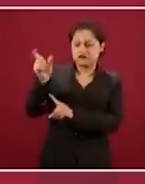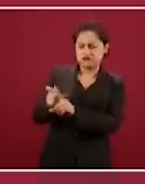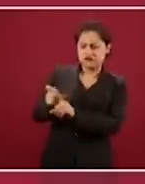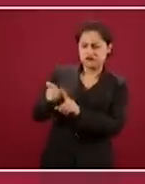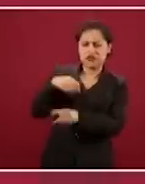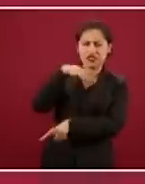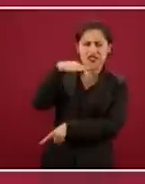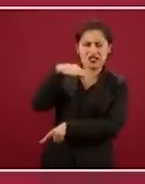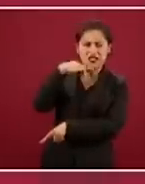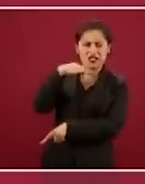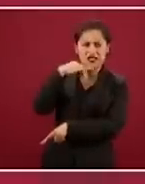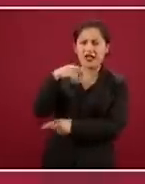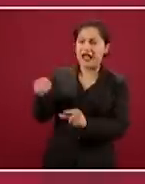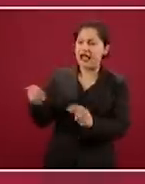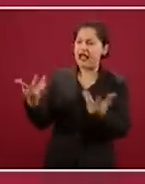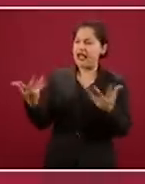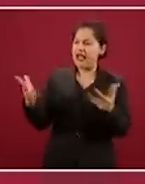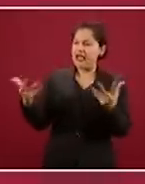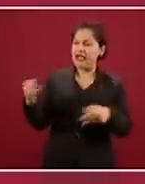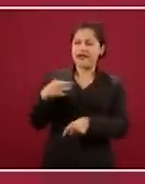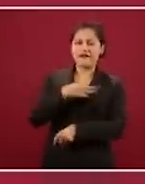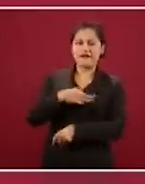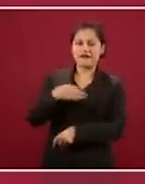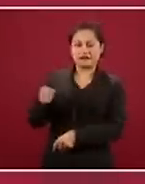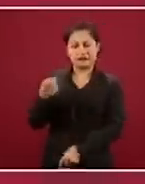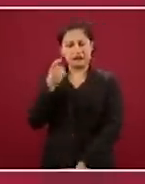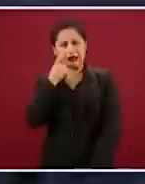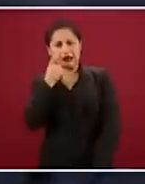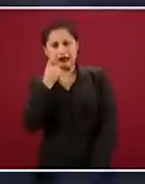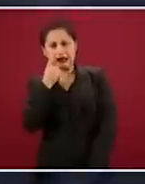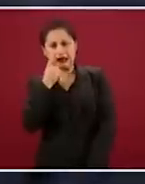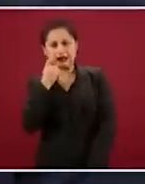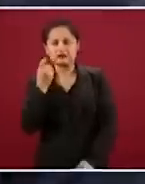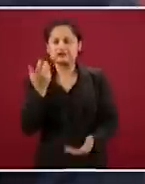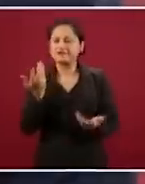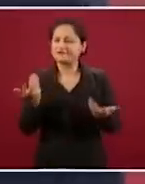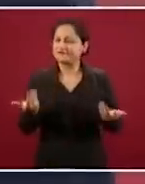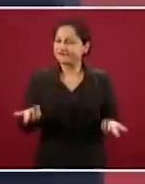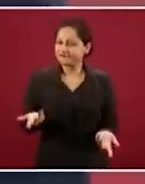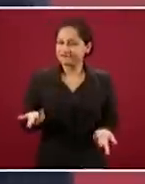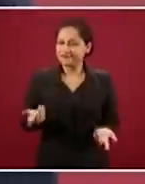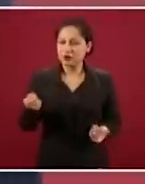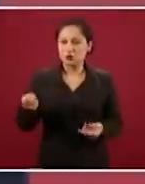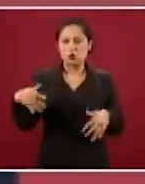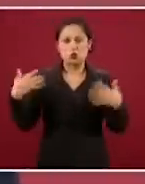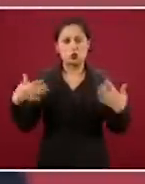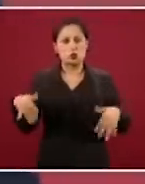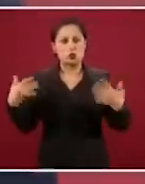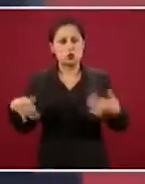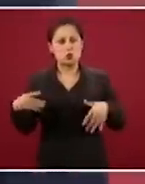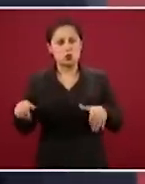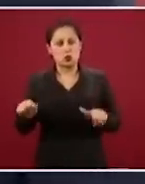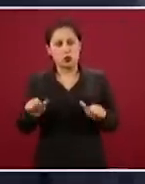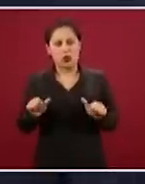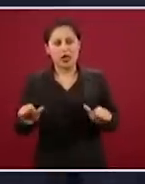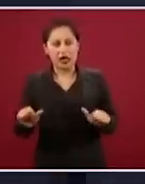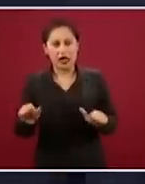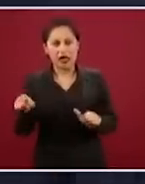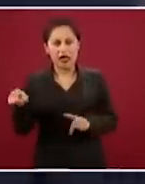se le celebra, qué vivo eres, te colaste, cómo lo